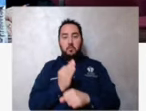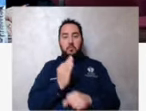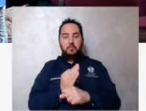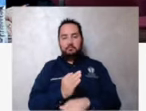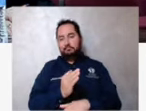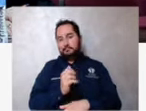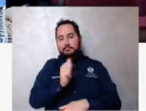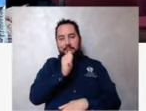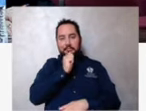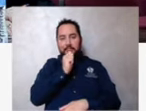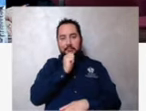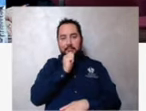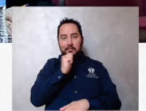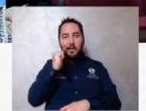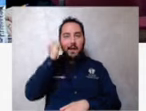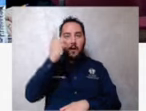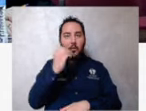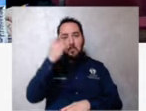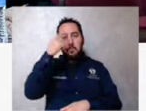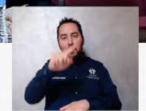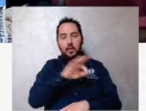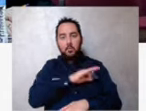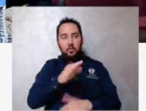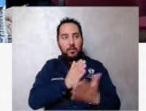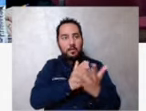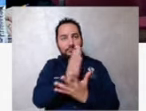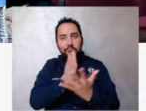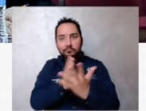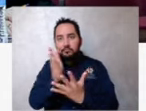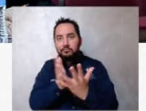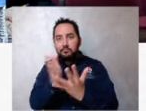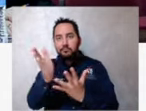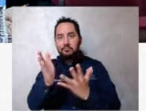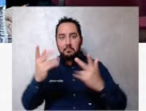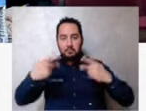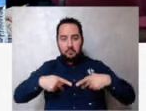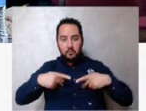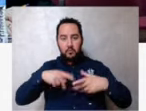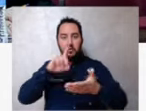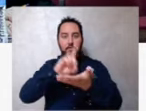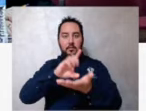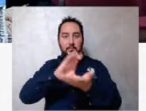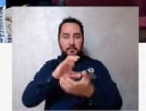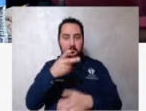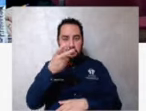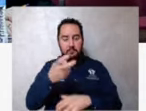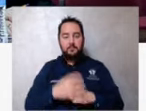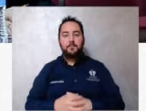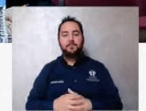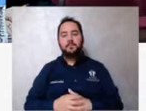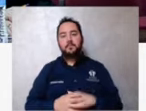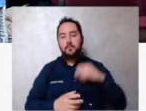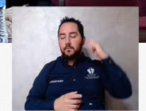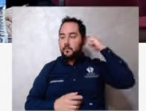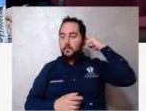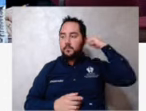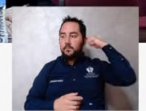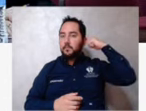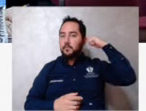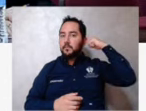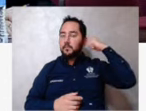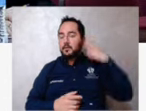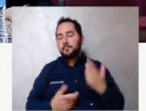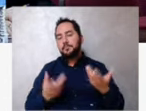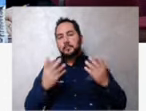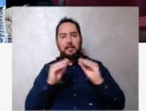han implementado medidas algunas para garantizar el acceso material de las personas con discapacidad a dichos cargos. Al respecto, es